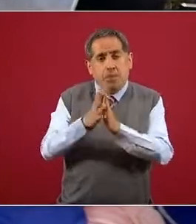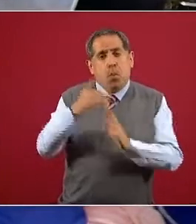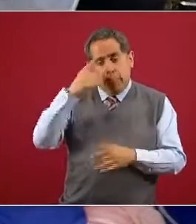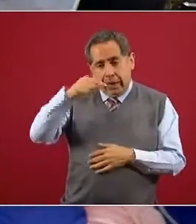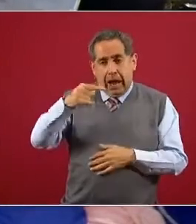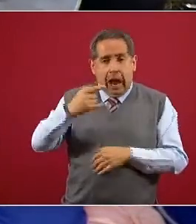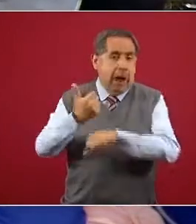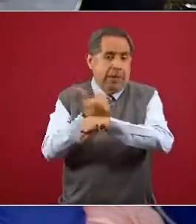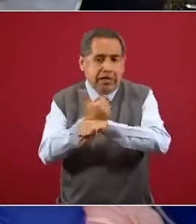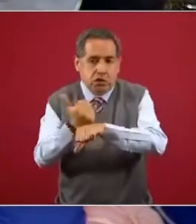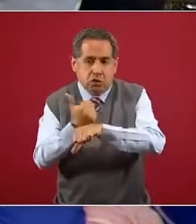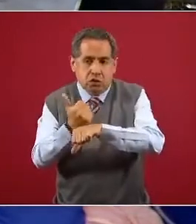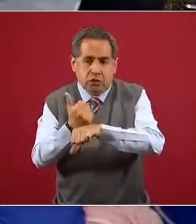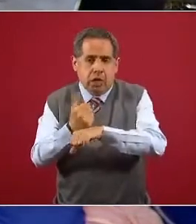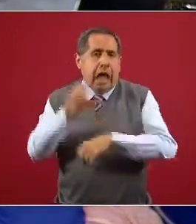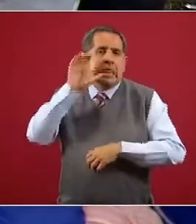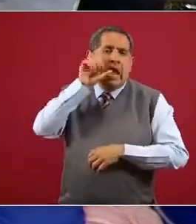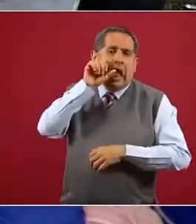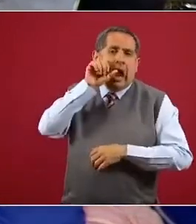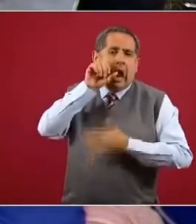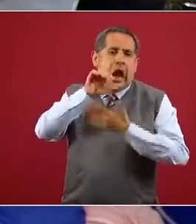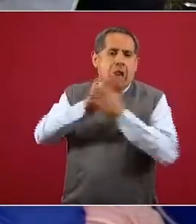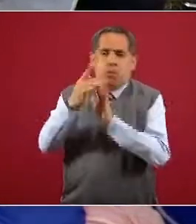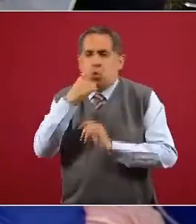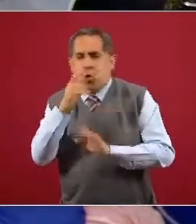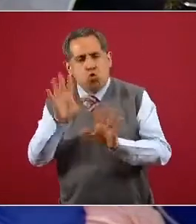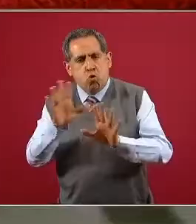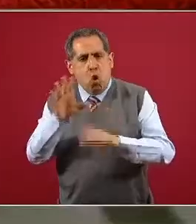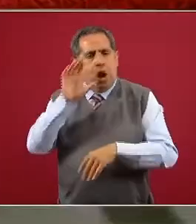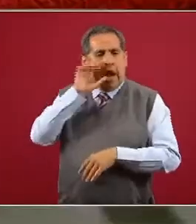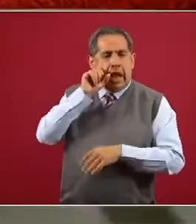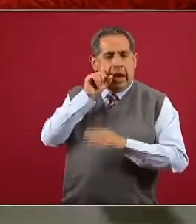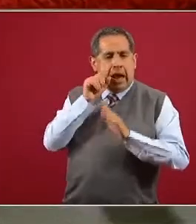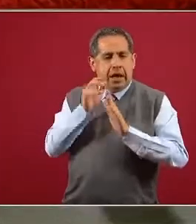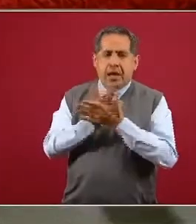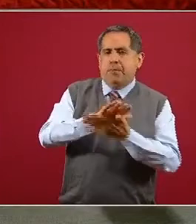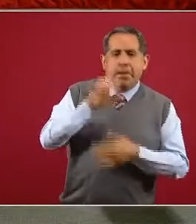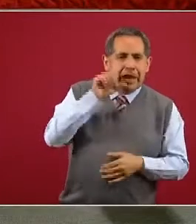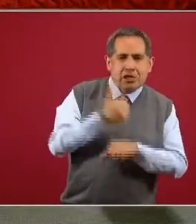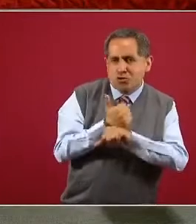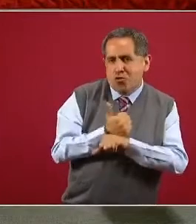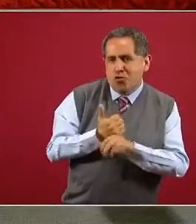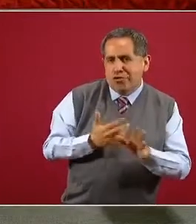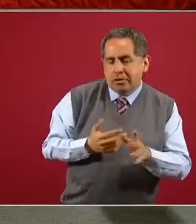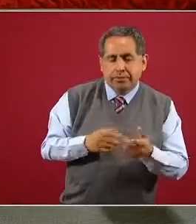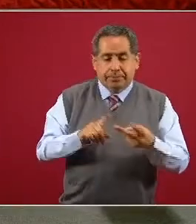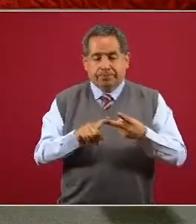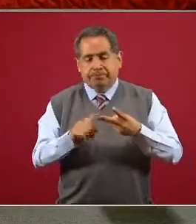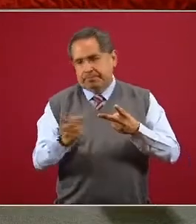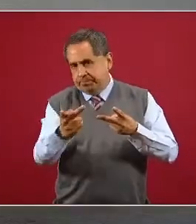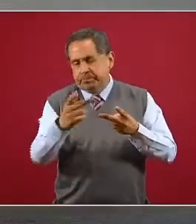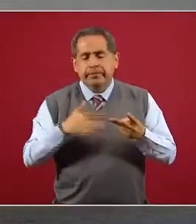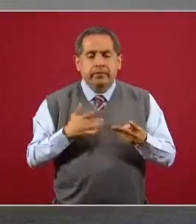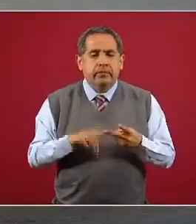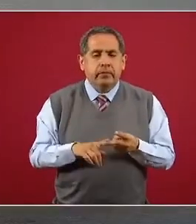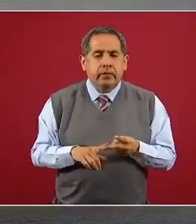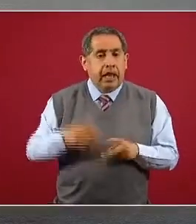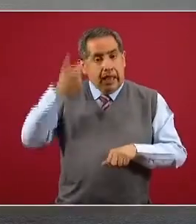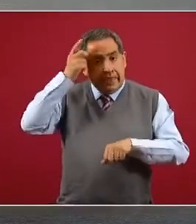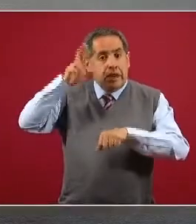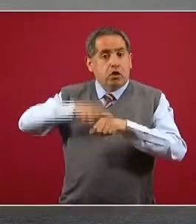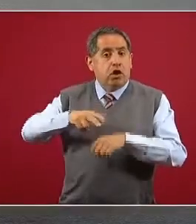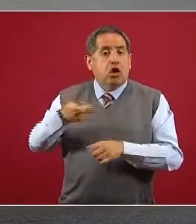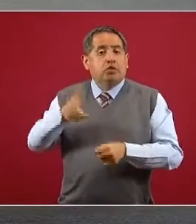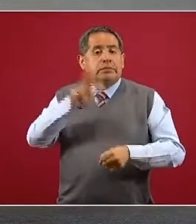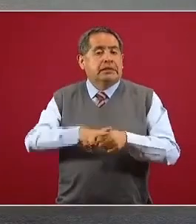no los que están en naranja pasen a rojo? Y si me permite rapidísimo una segunda pregunta, tanto la directora del Hospital